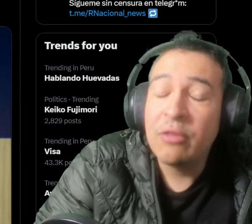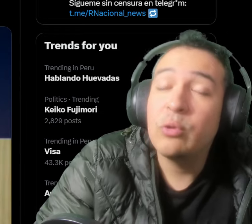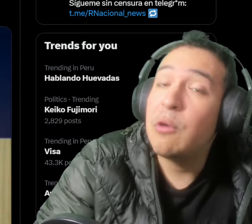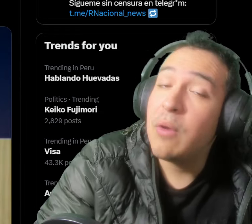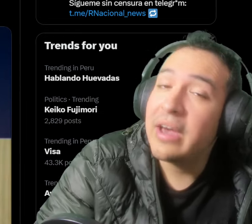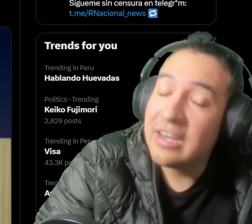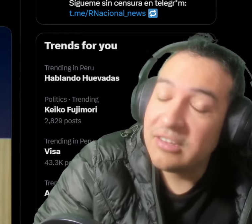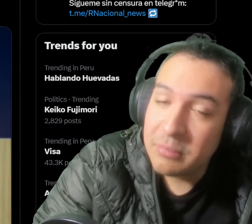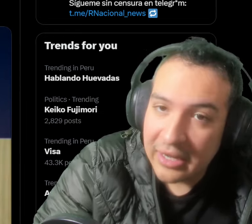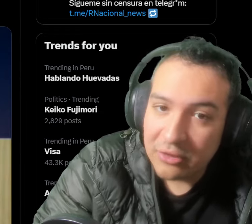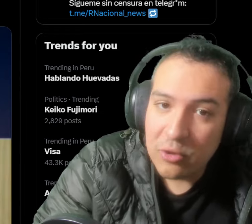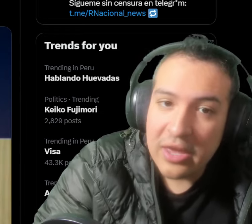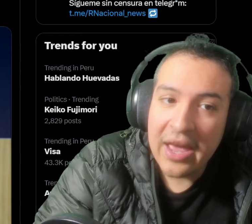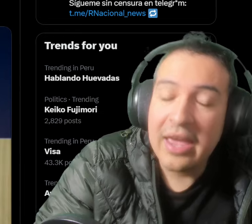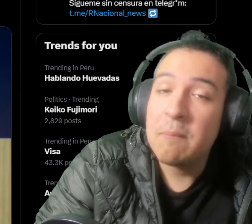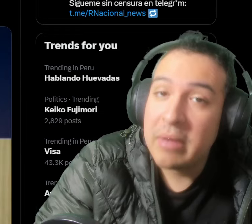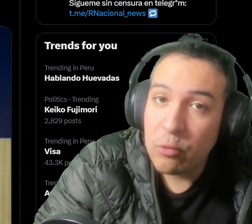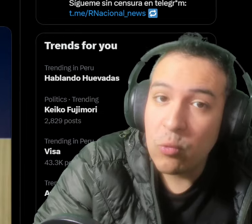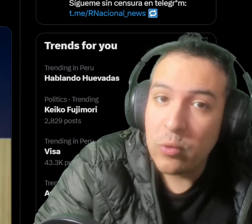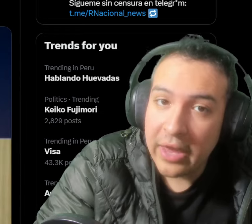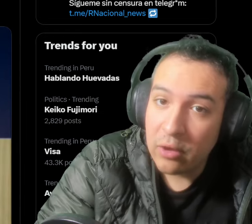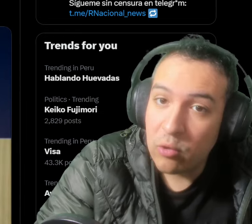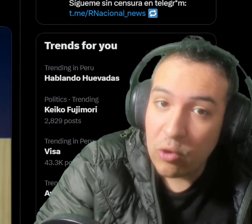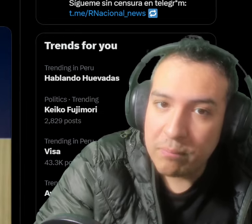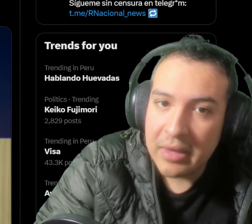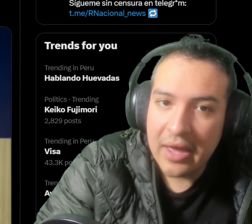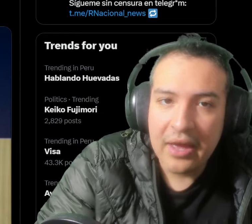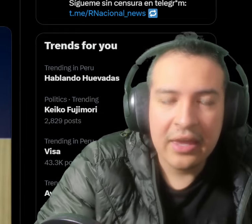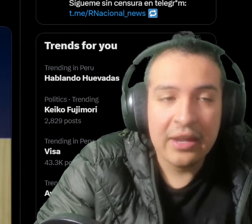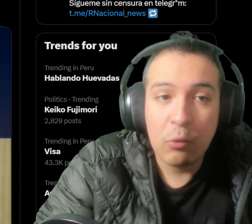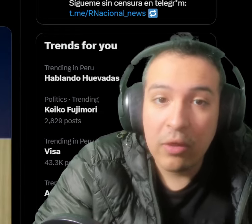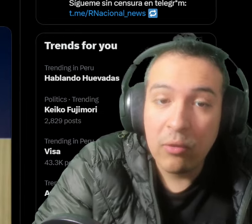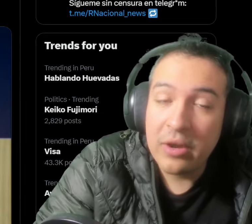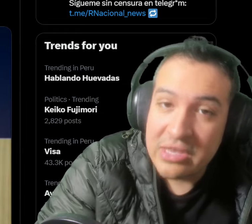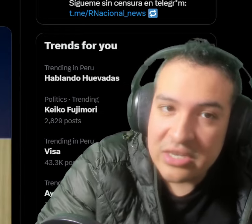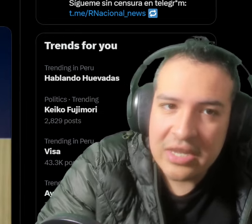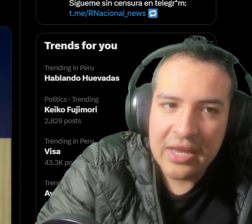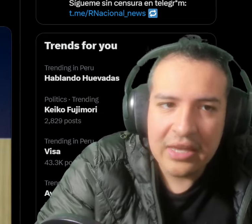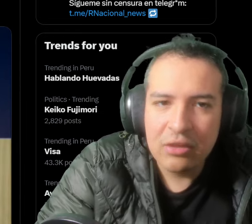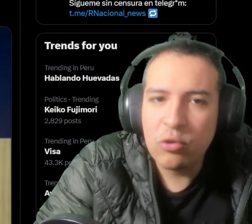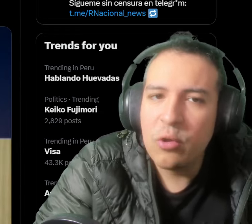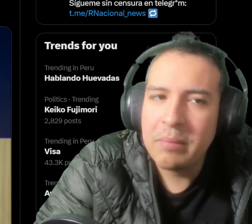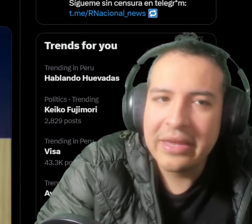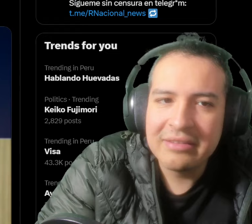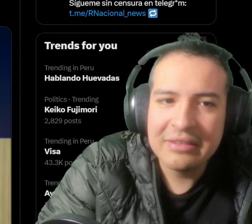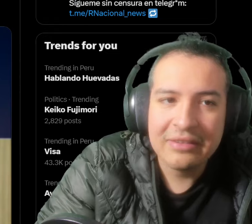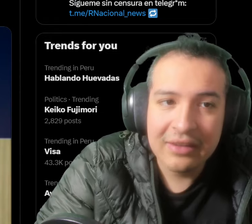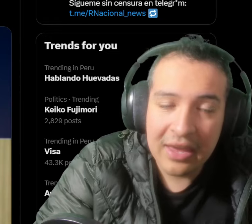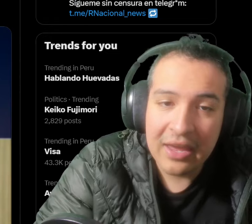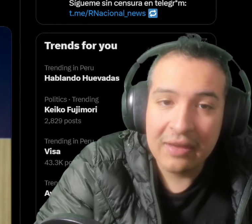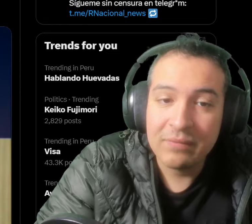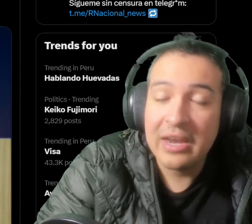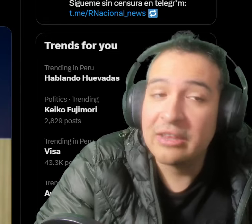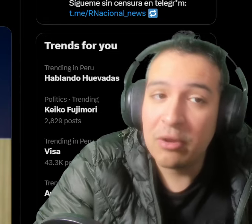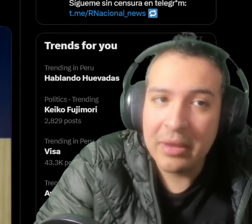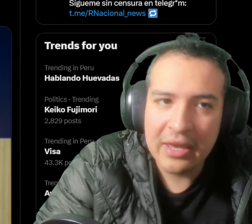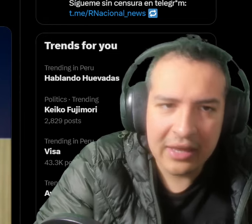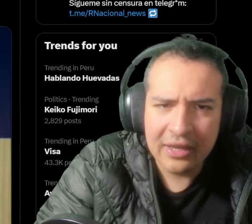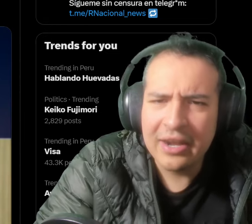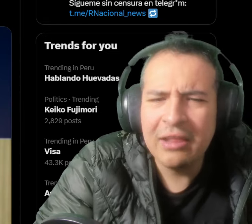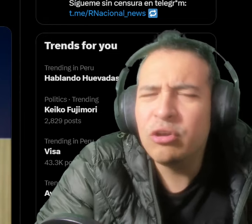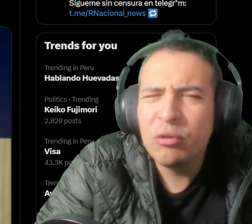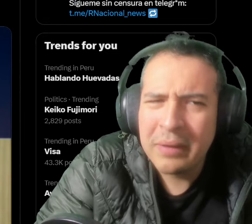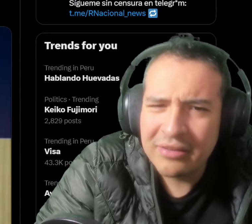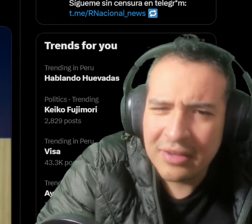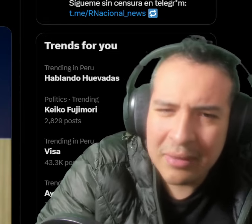está creando una nueva crisis migratoria en Perú en Colombia en Ecuador en chile y en todos los países de de latinoamérica